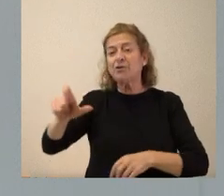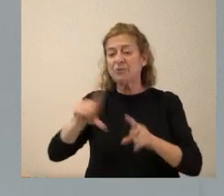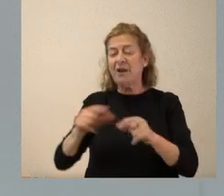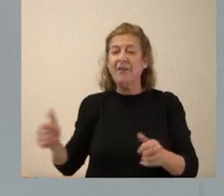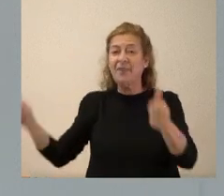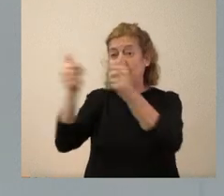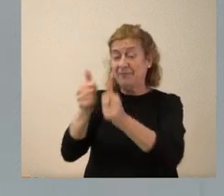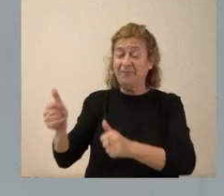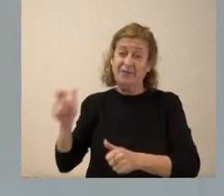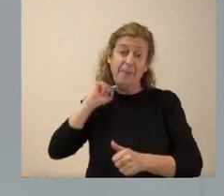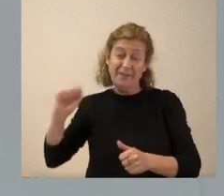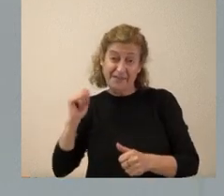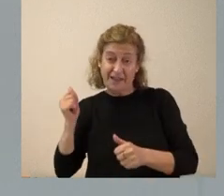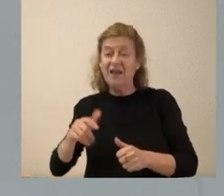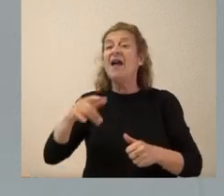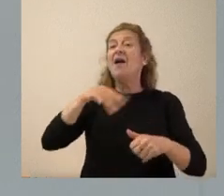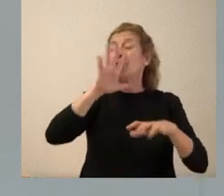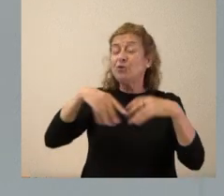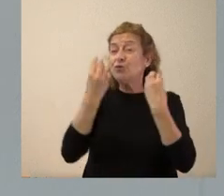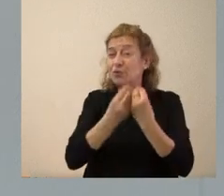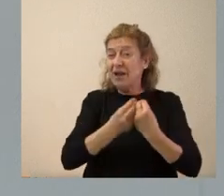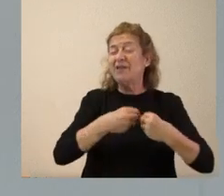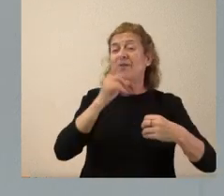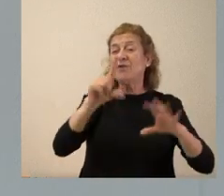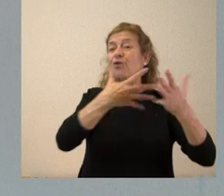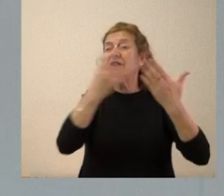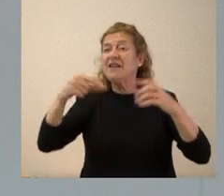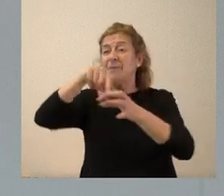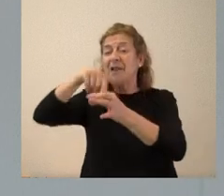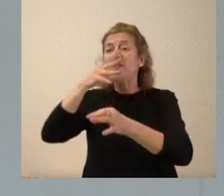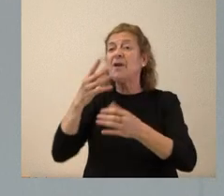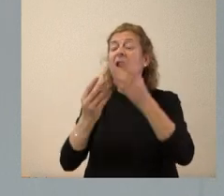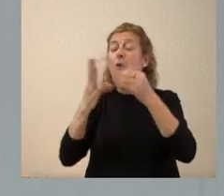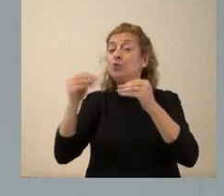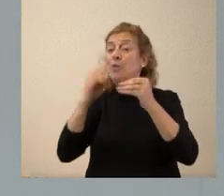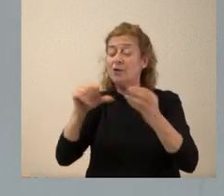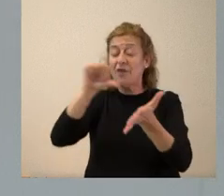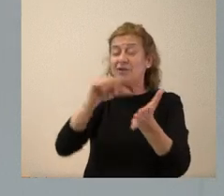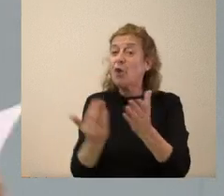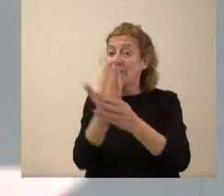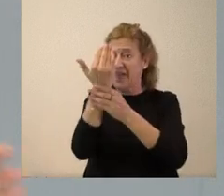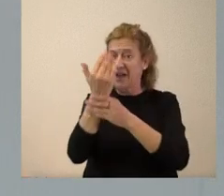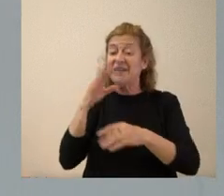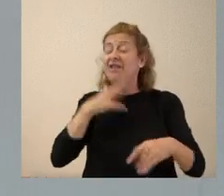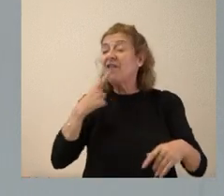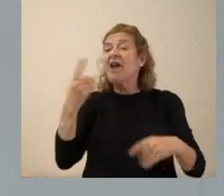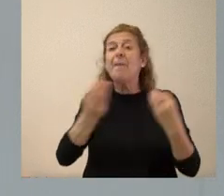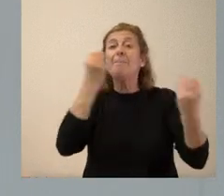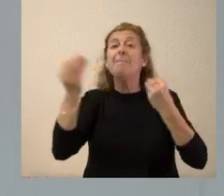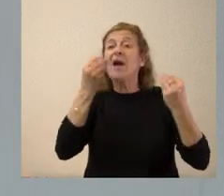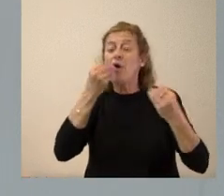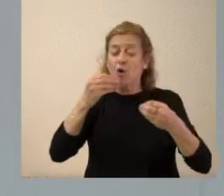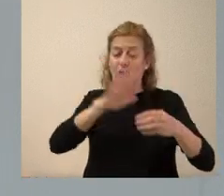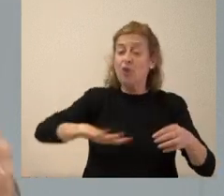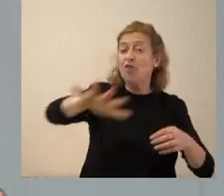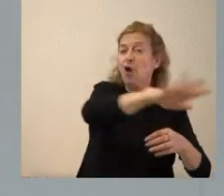a ello según un total de 16 plazas para usuarios de centro de día estamos hablando de la mejora de las dotaciones de Tipo de